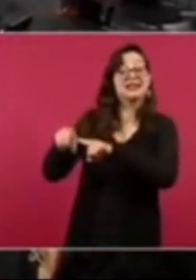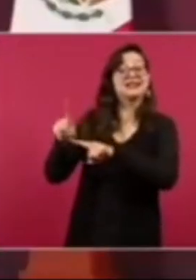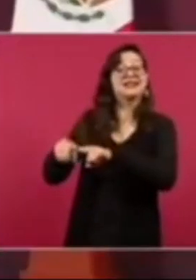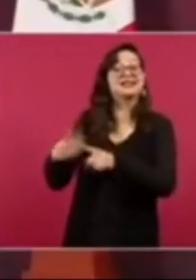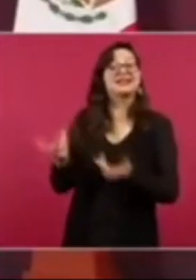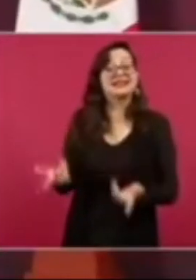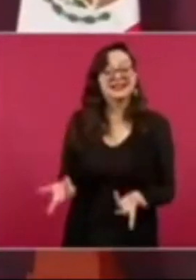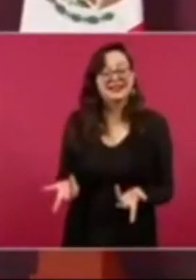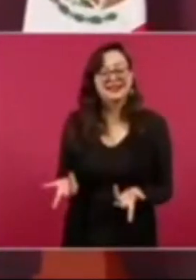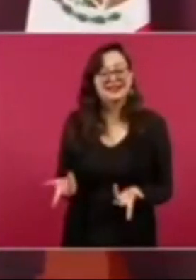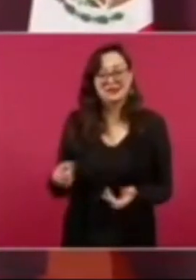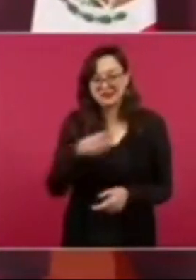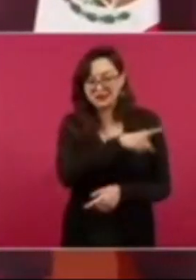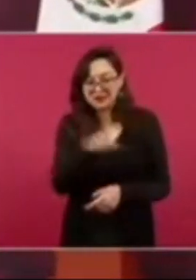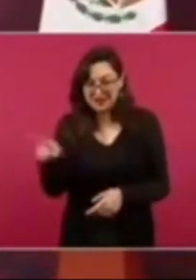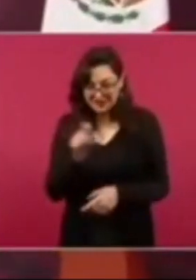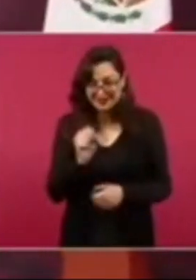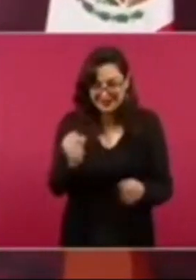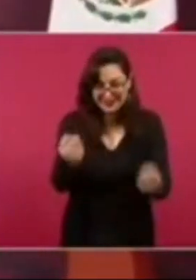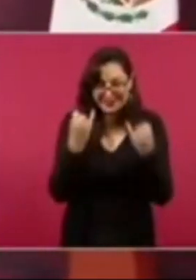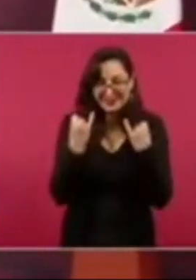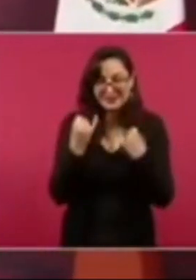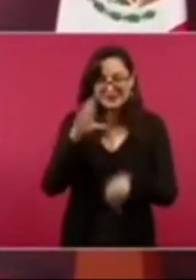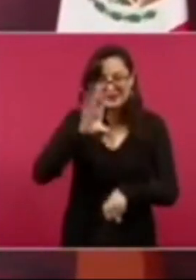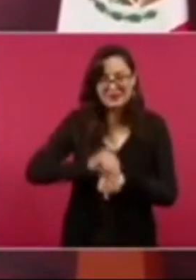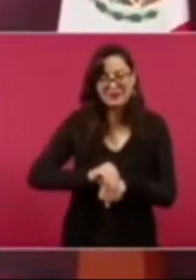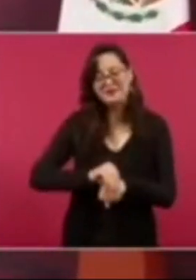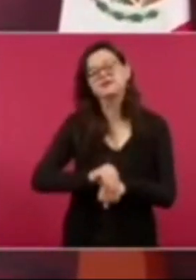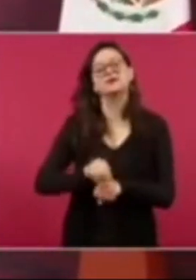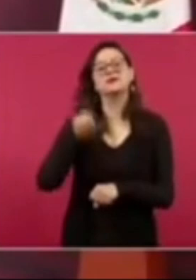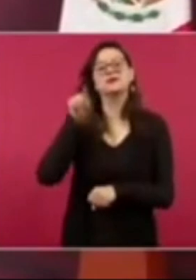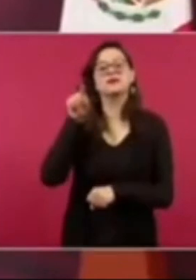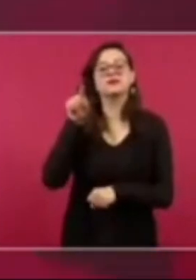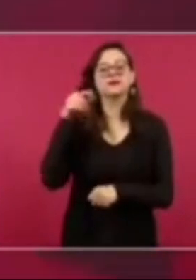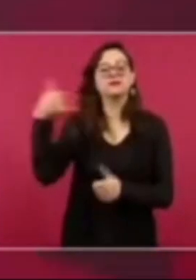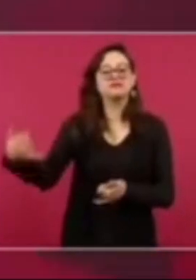Ah, sí, dijeron, bueno, ya me voy. Con el dueño de